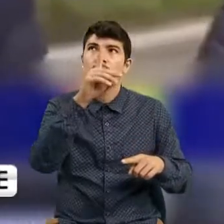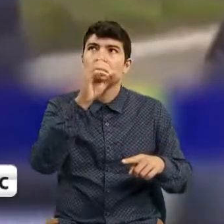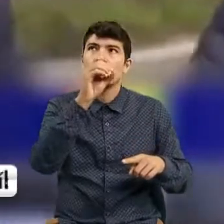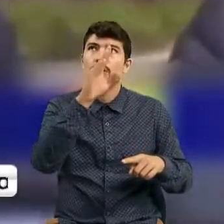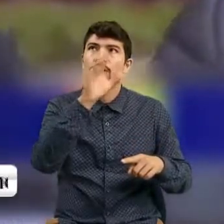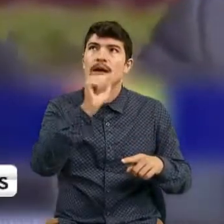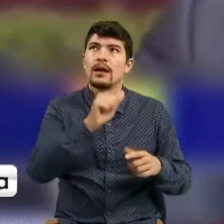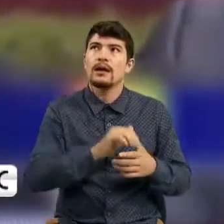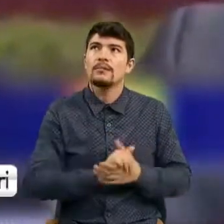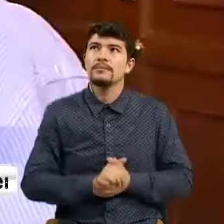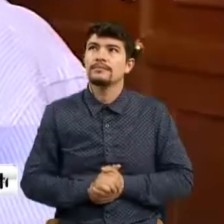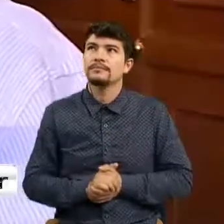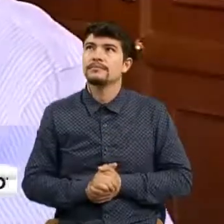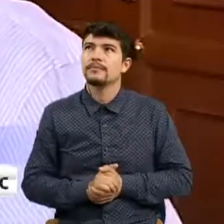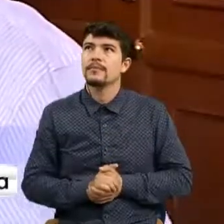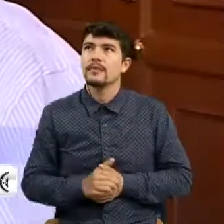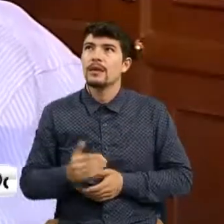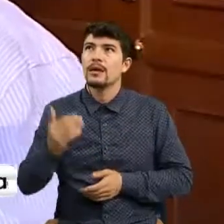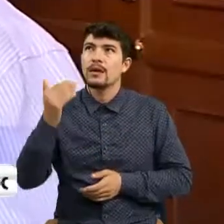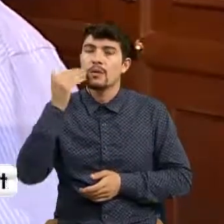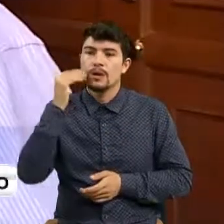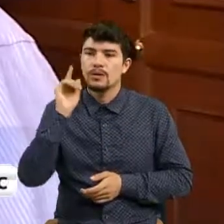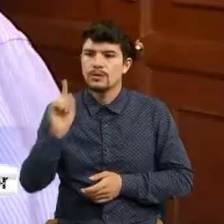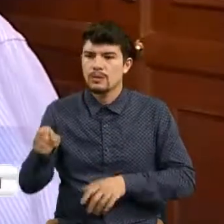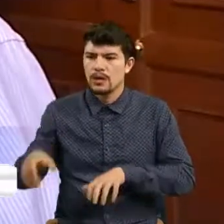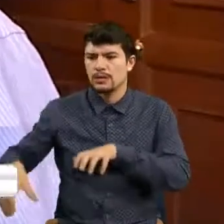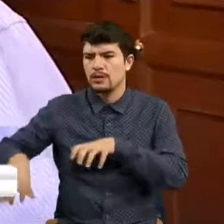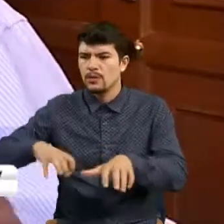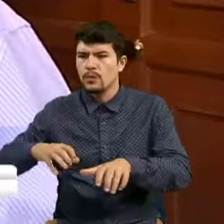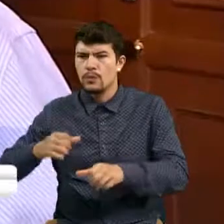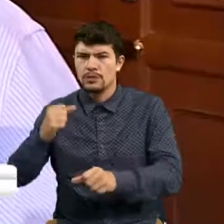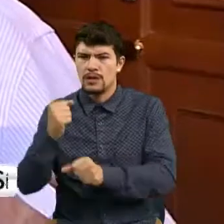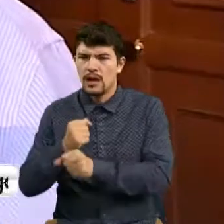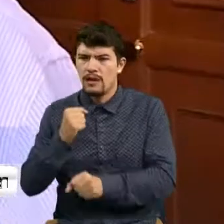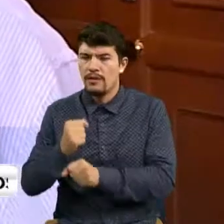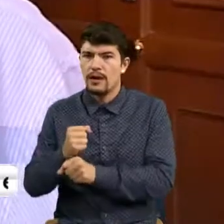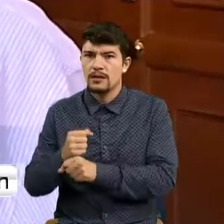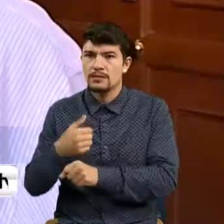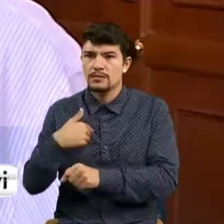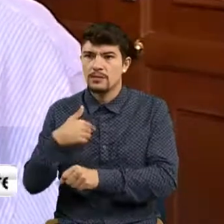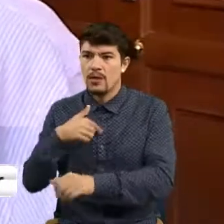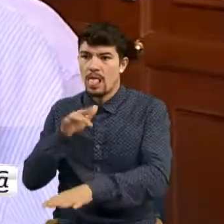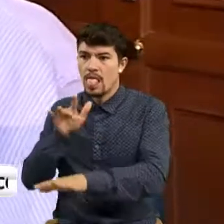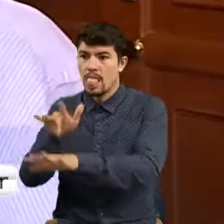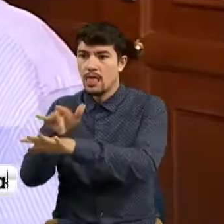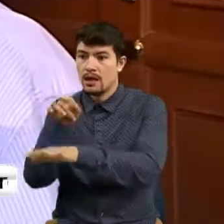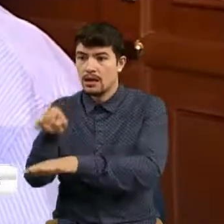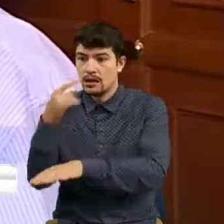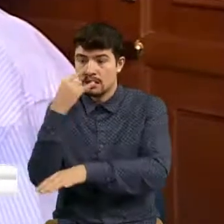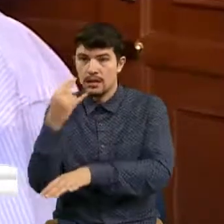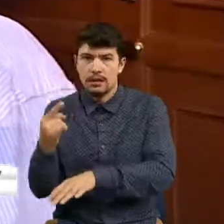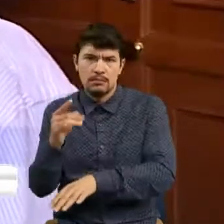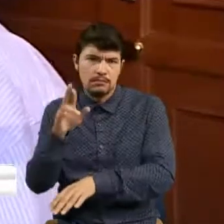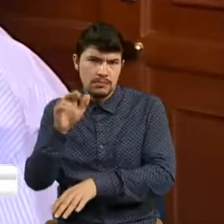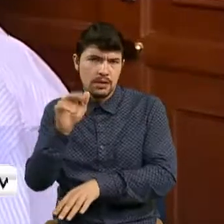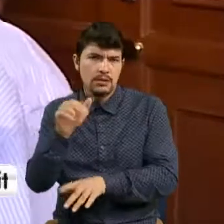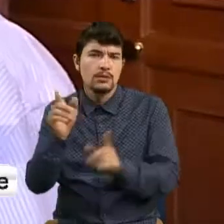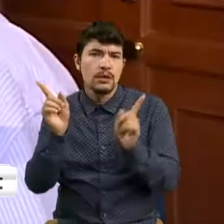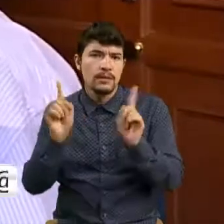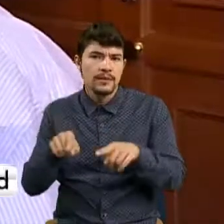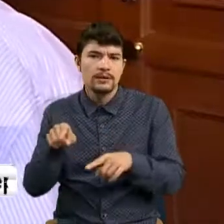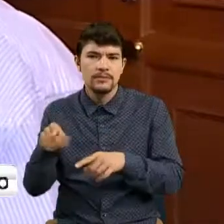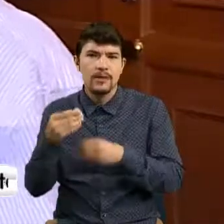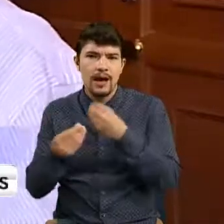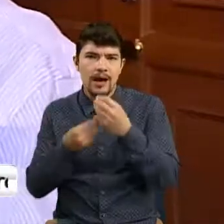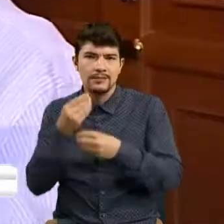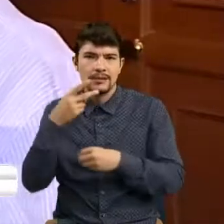Unidos. Cuando usted, con su actitud de funcionario público, toca intereses particulares, no es raro que le tiendan una